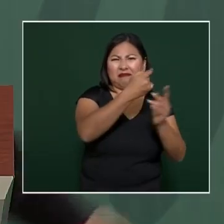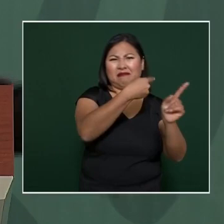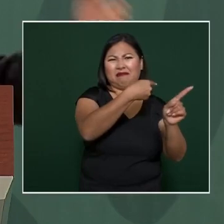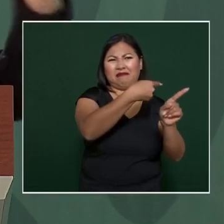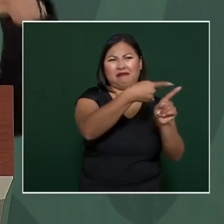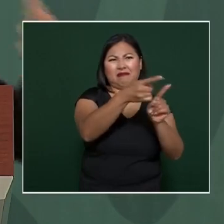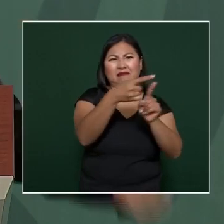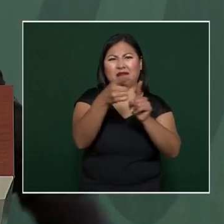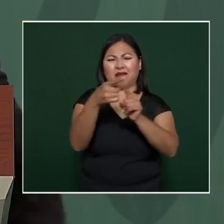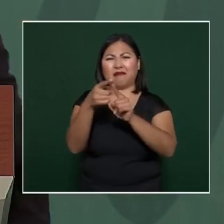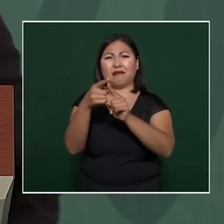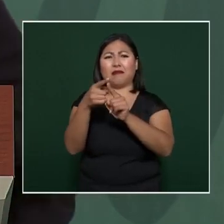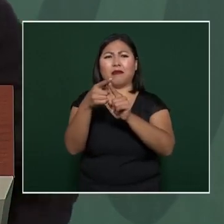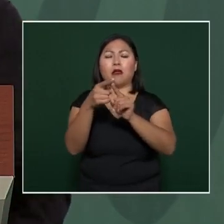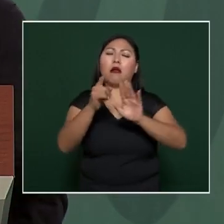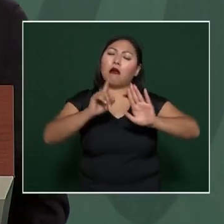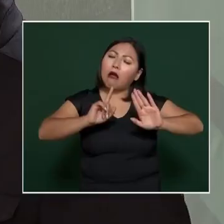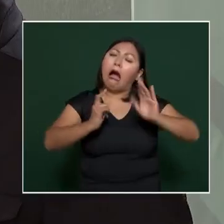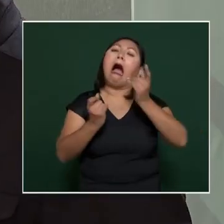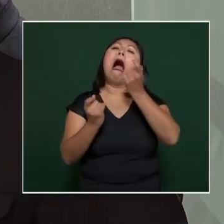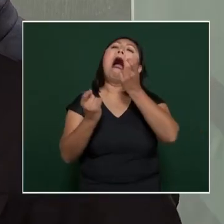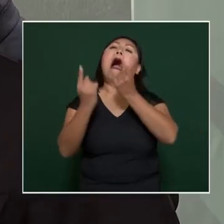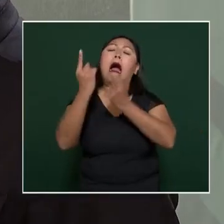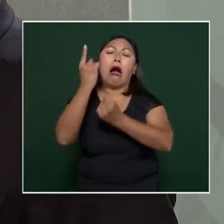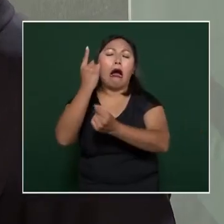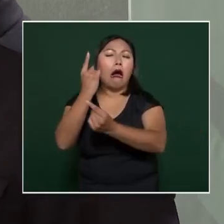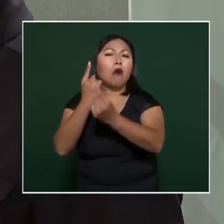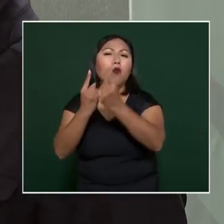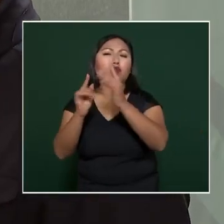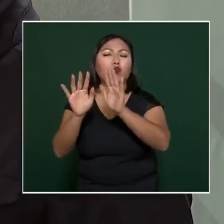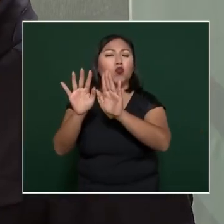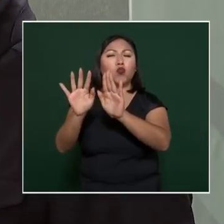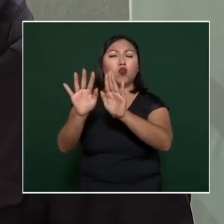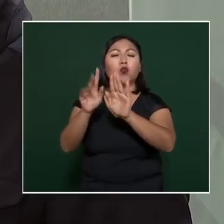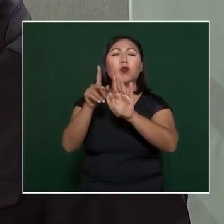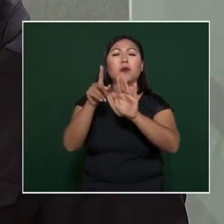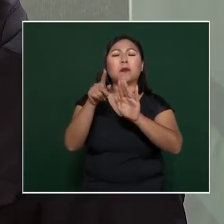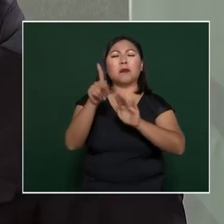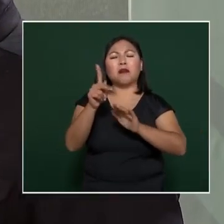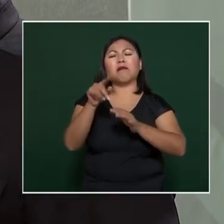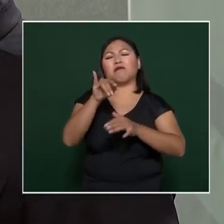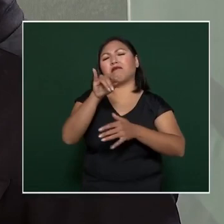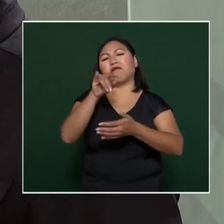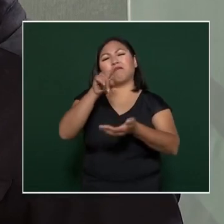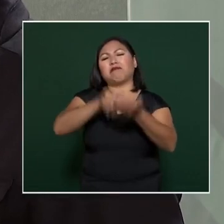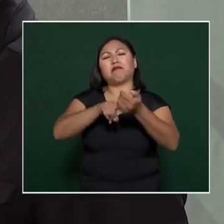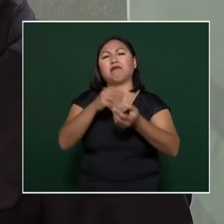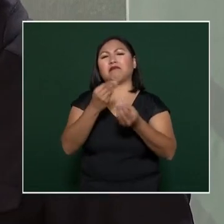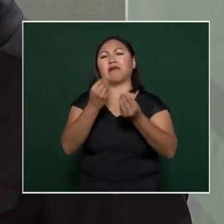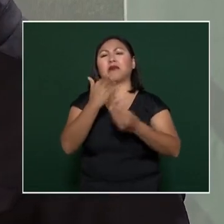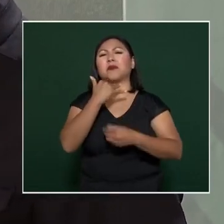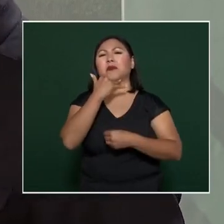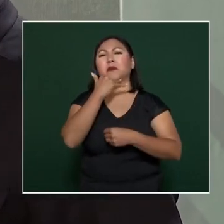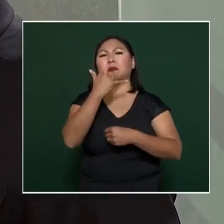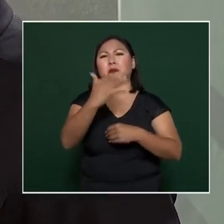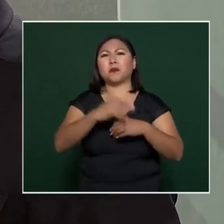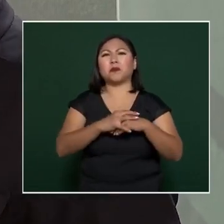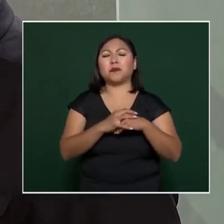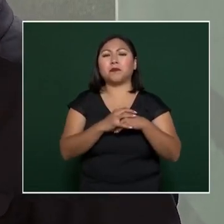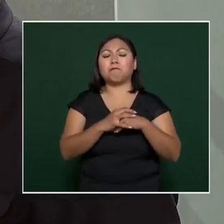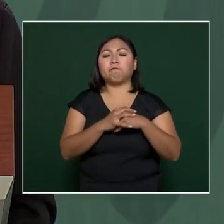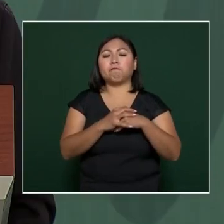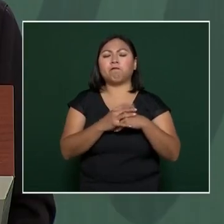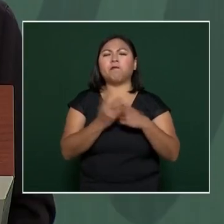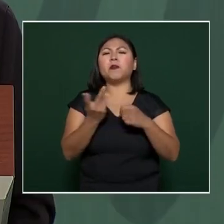no generalizar pero sí está mal eh se otorgan